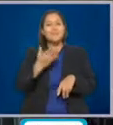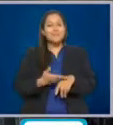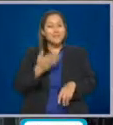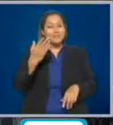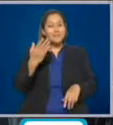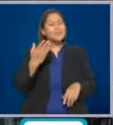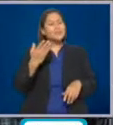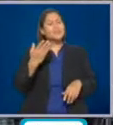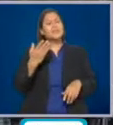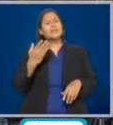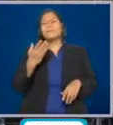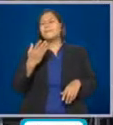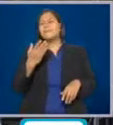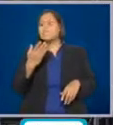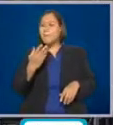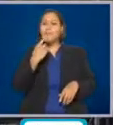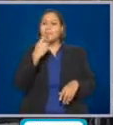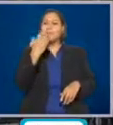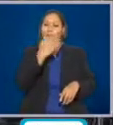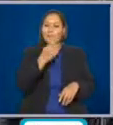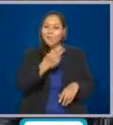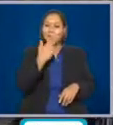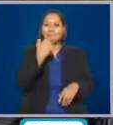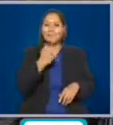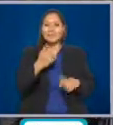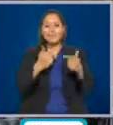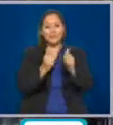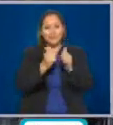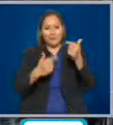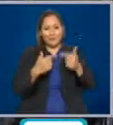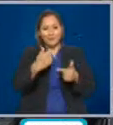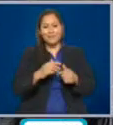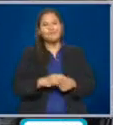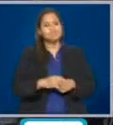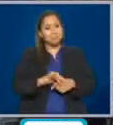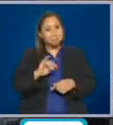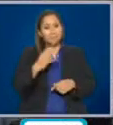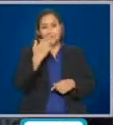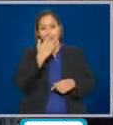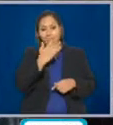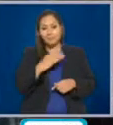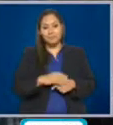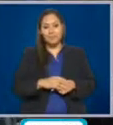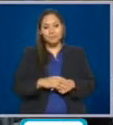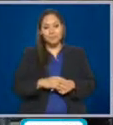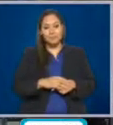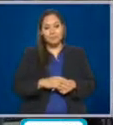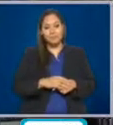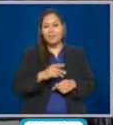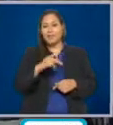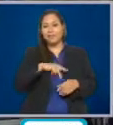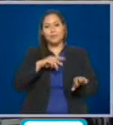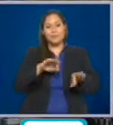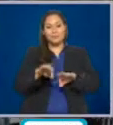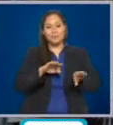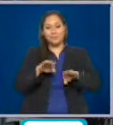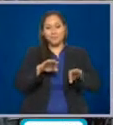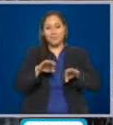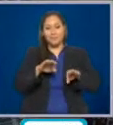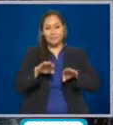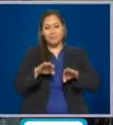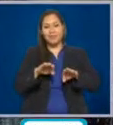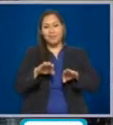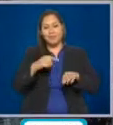qué. Ay, sabrosos saben estos dulces de leche, maestro. tan ricos. O sea que es parte de la línea del trabajo de